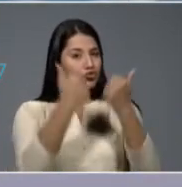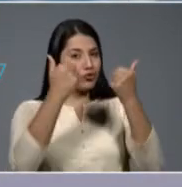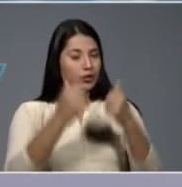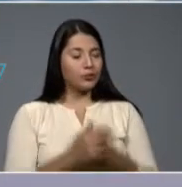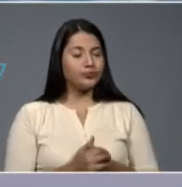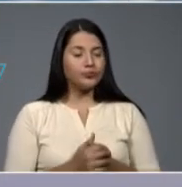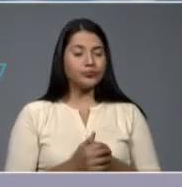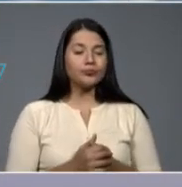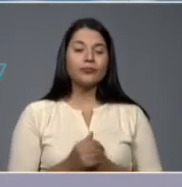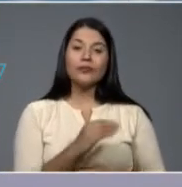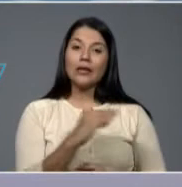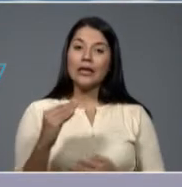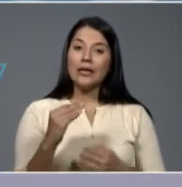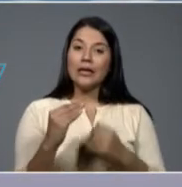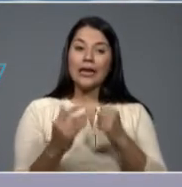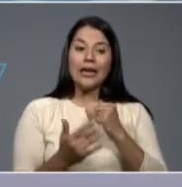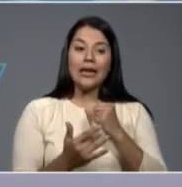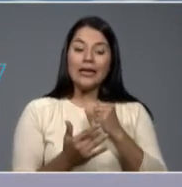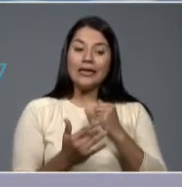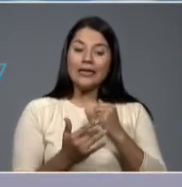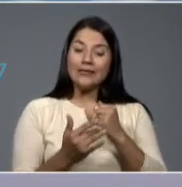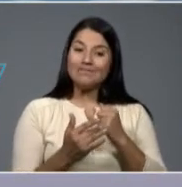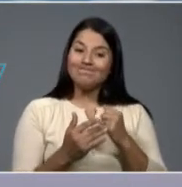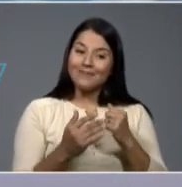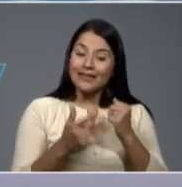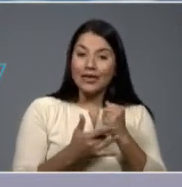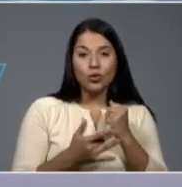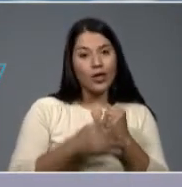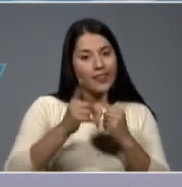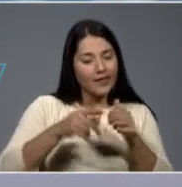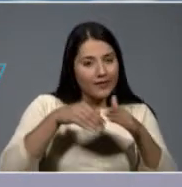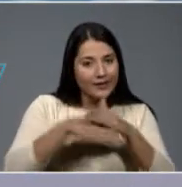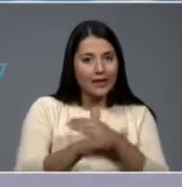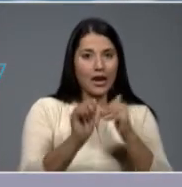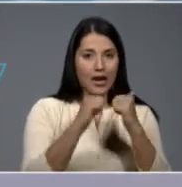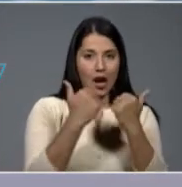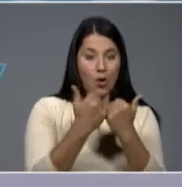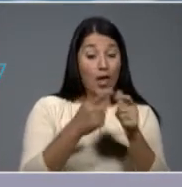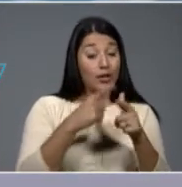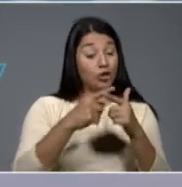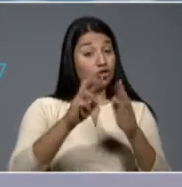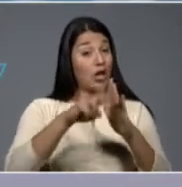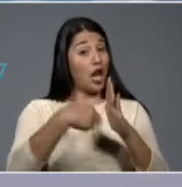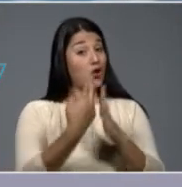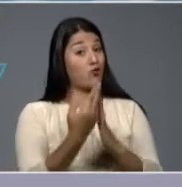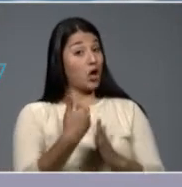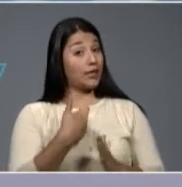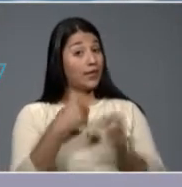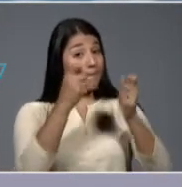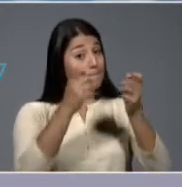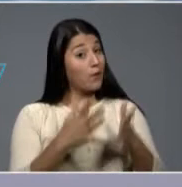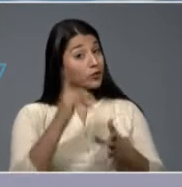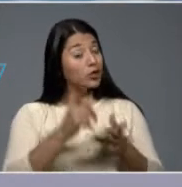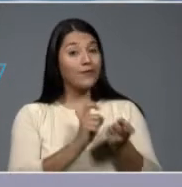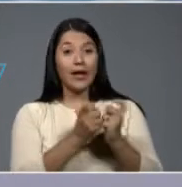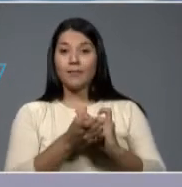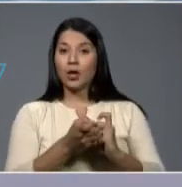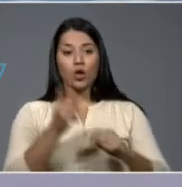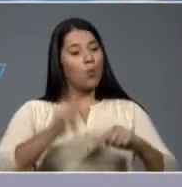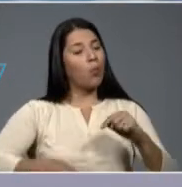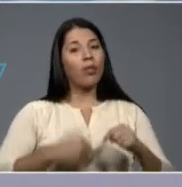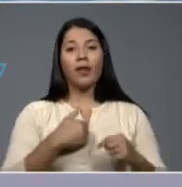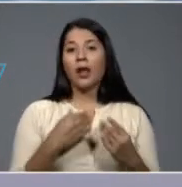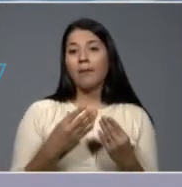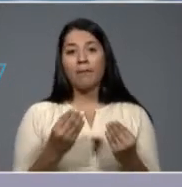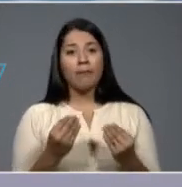terminará entrando en el aula, y ahí es donde pues el rol del docente tiene que cambiar. No podemos tener ese miedo a que un